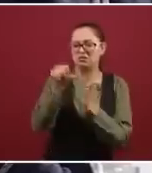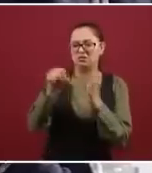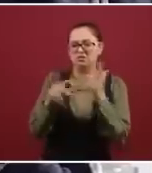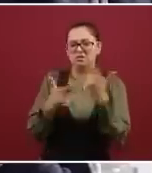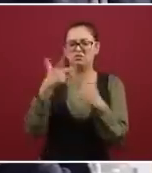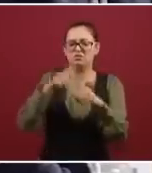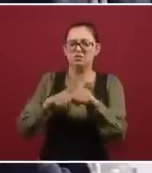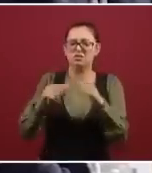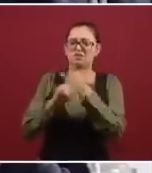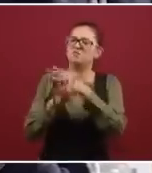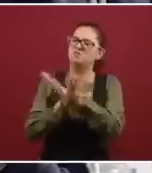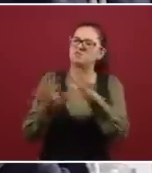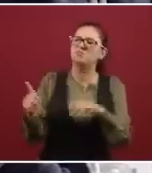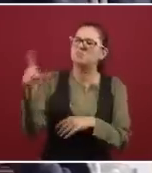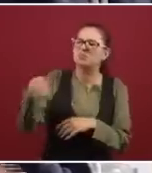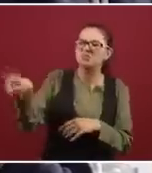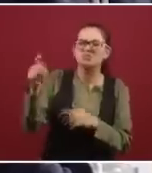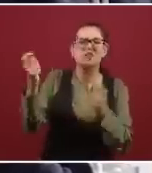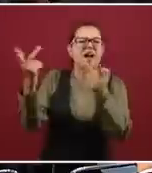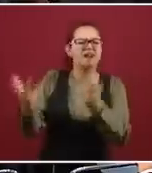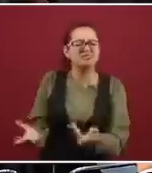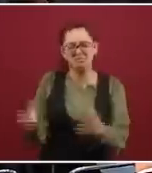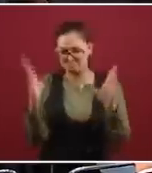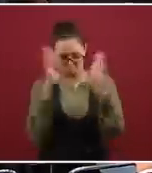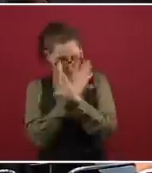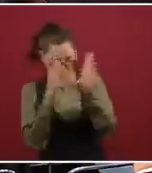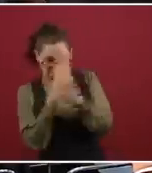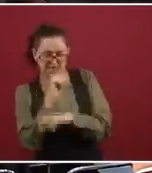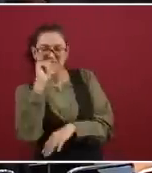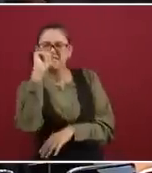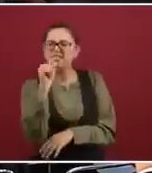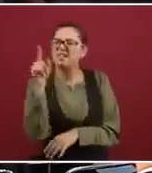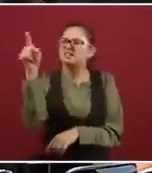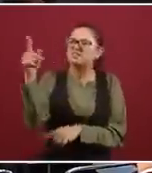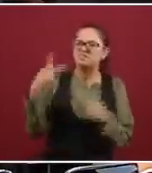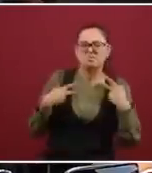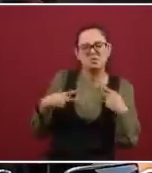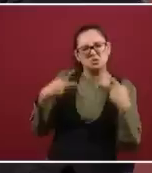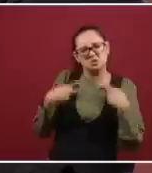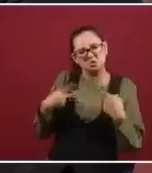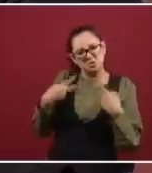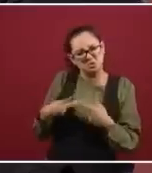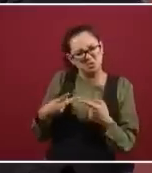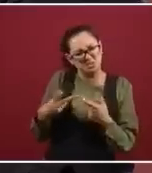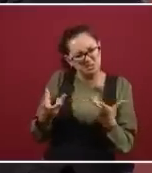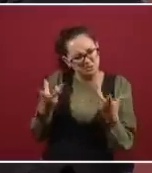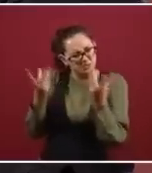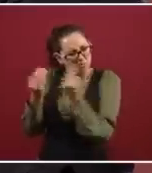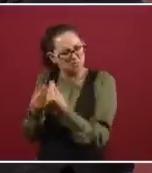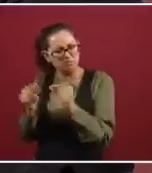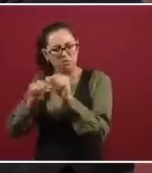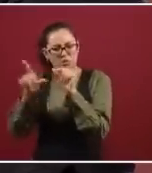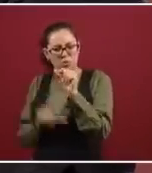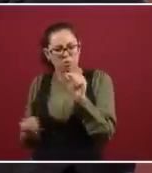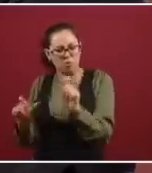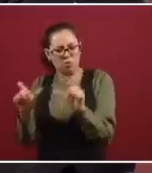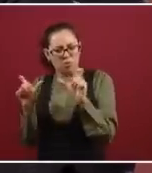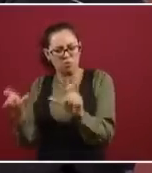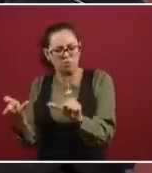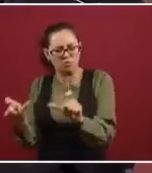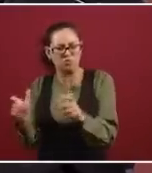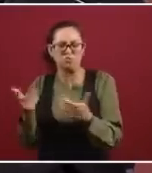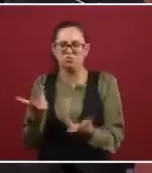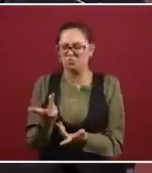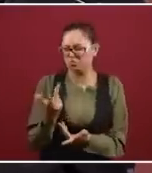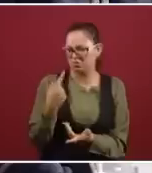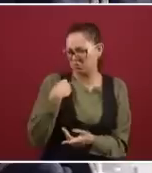Información? Y si ya no se espía, entonces ese personal pasaría a la Guardia Nacional, porque según yo he investigado,